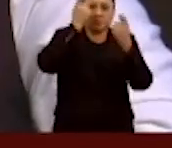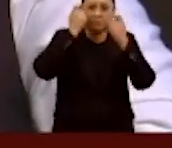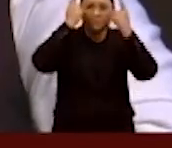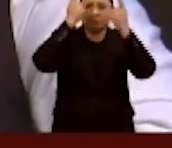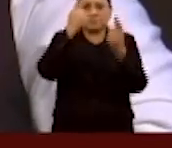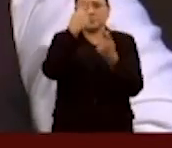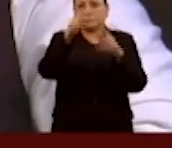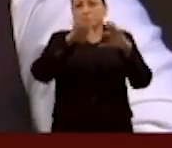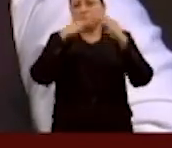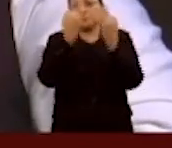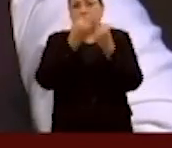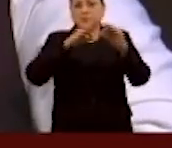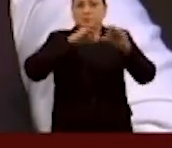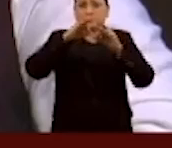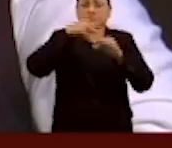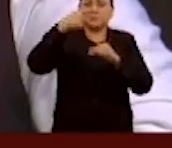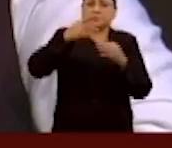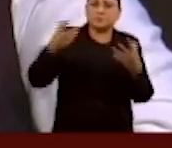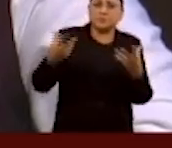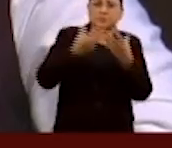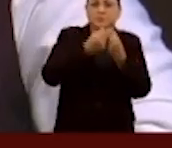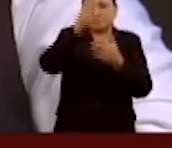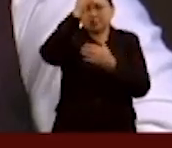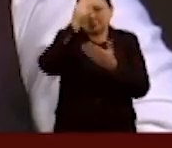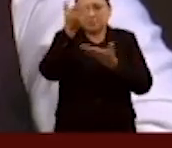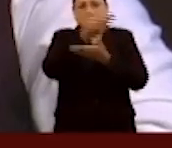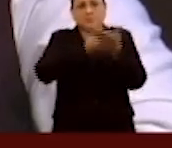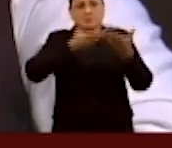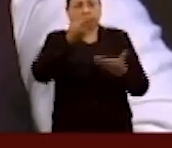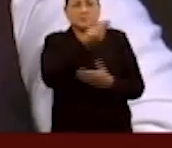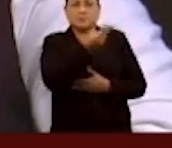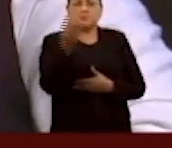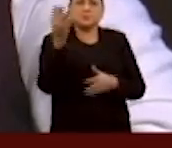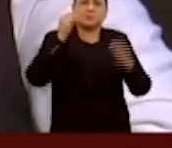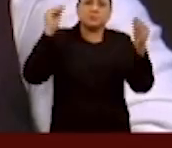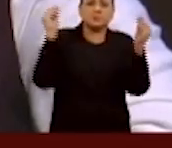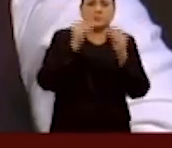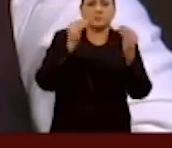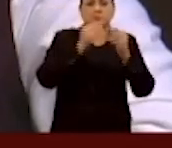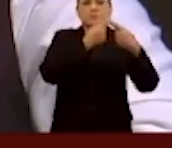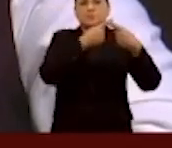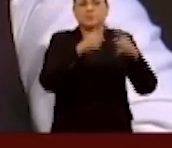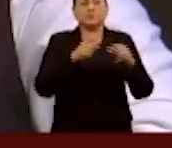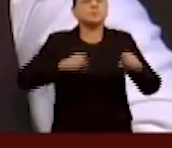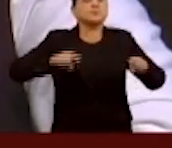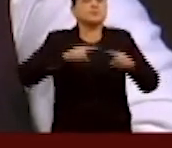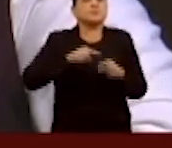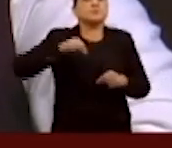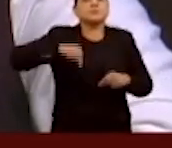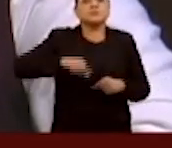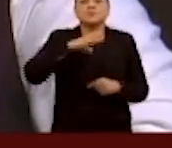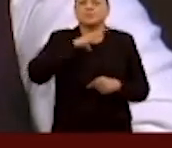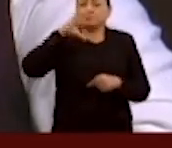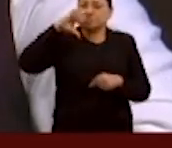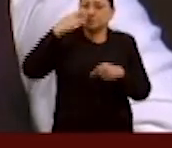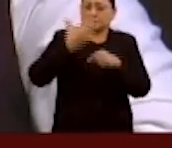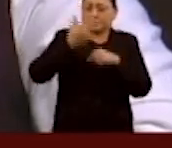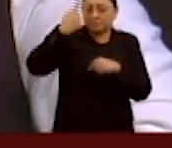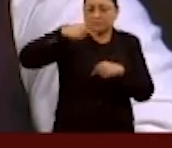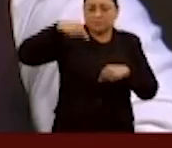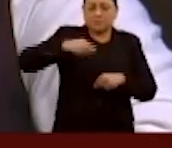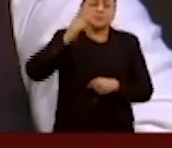por el consenso que hubo en diferentes iniciativas por el debate y por nuestra responsabilidad como diputados